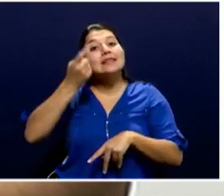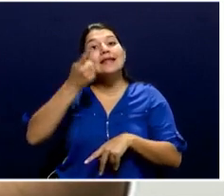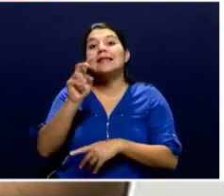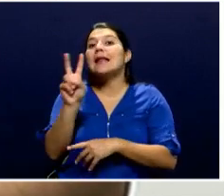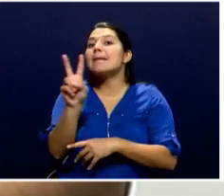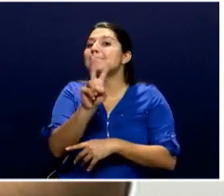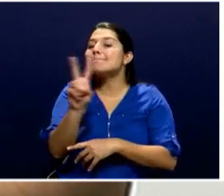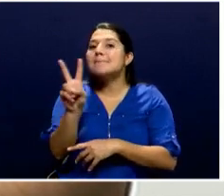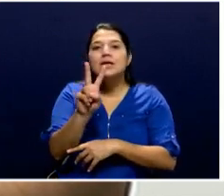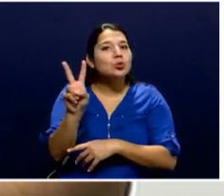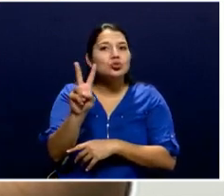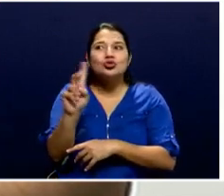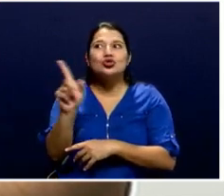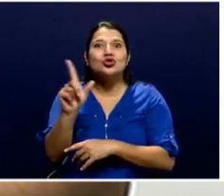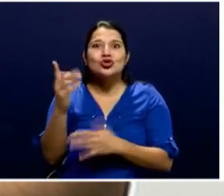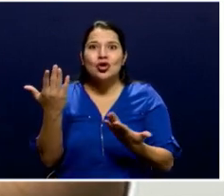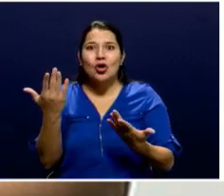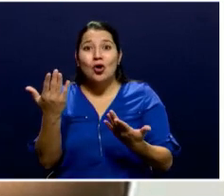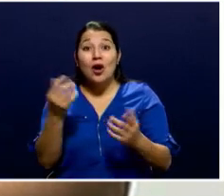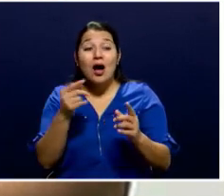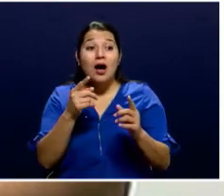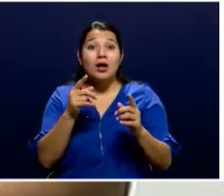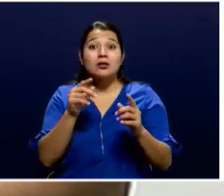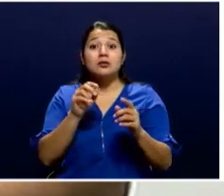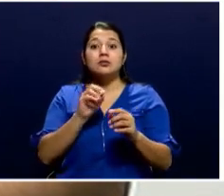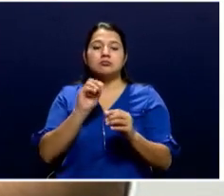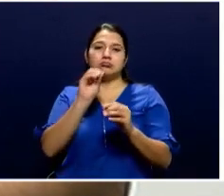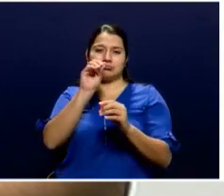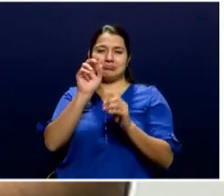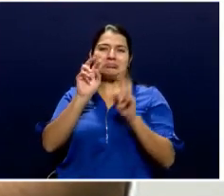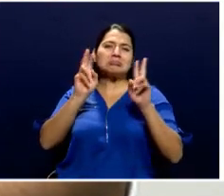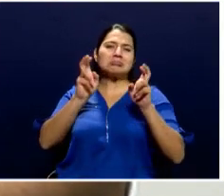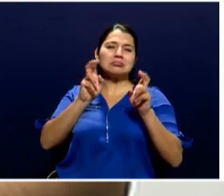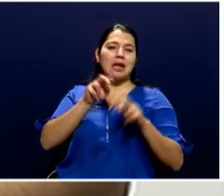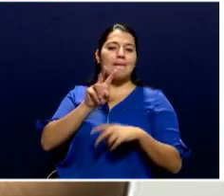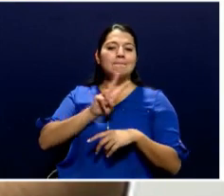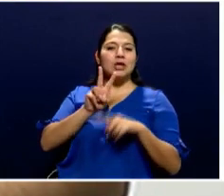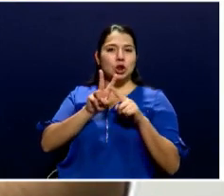va a diferenciar entre una persona joven o una persona